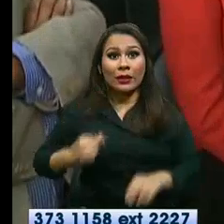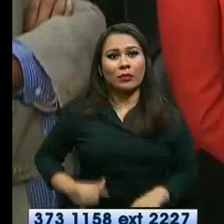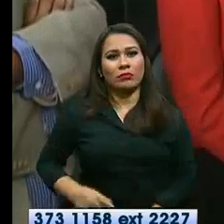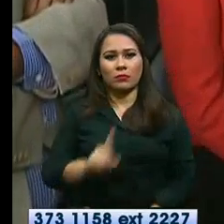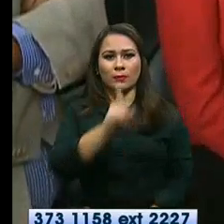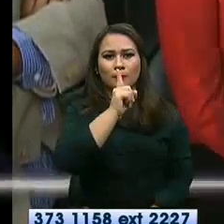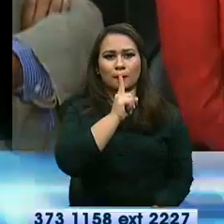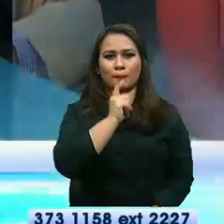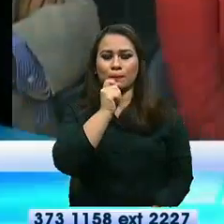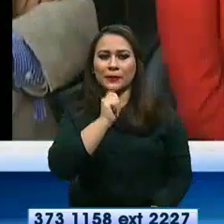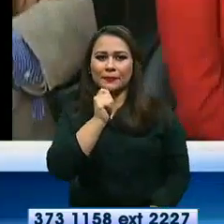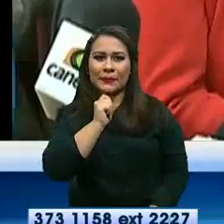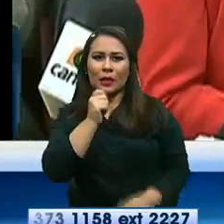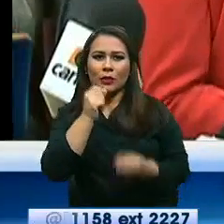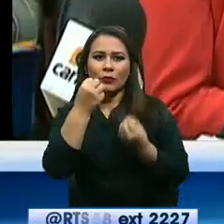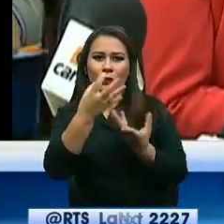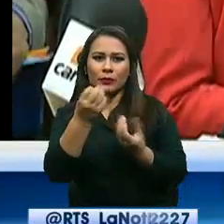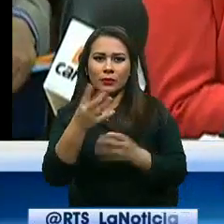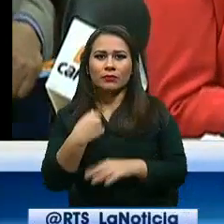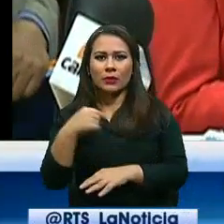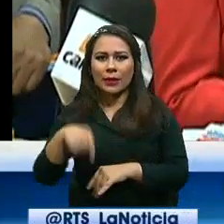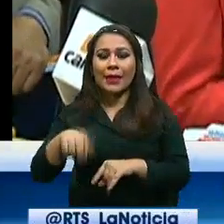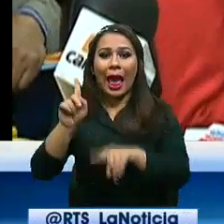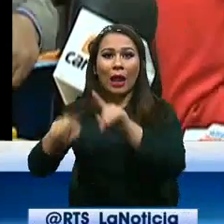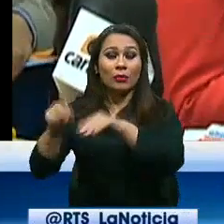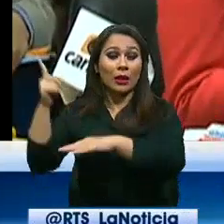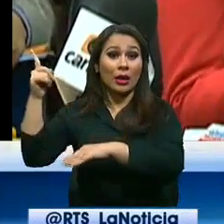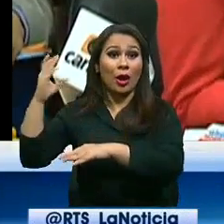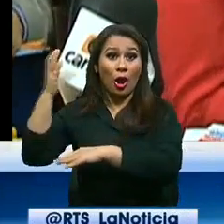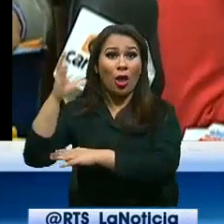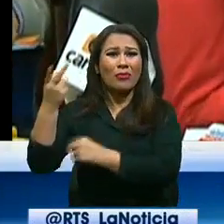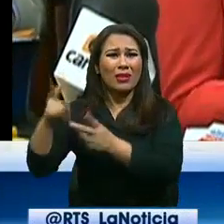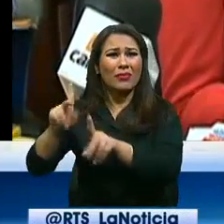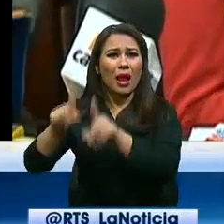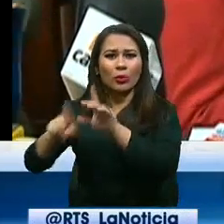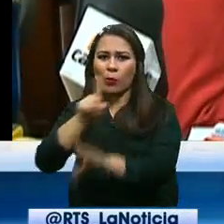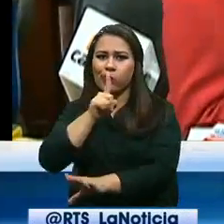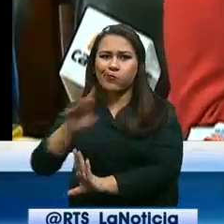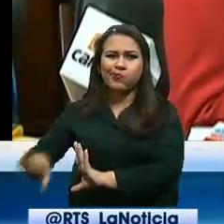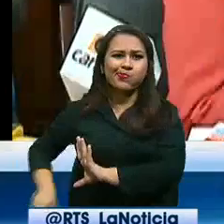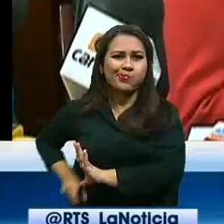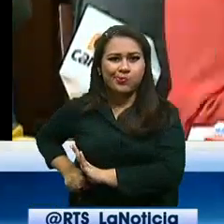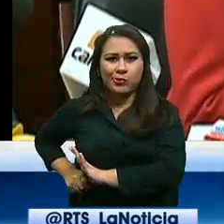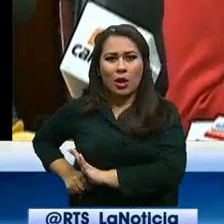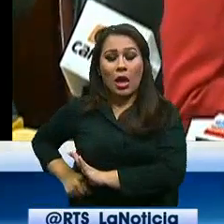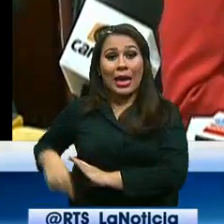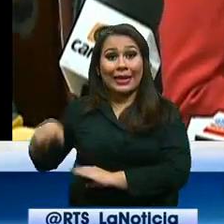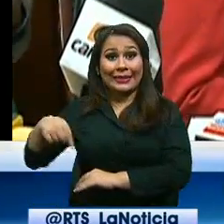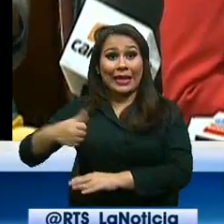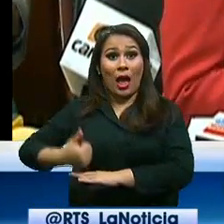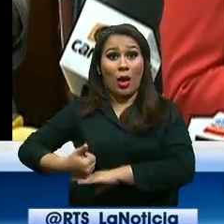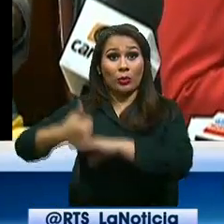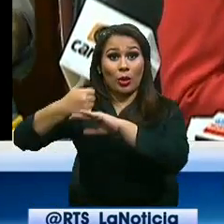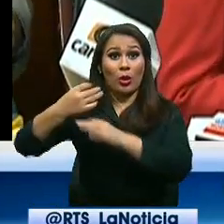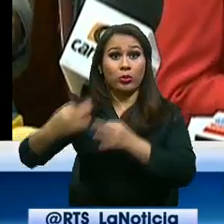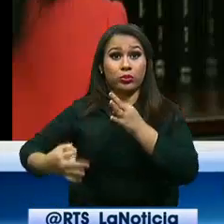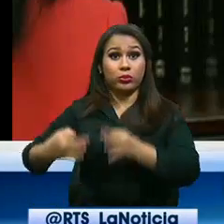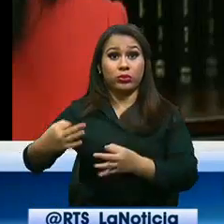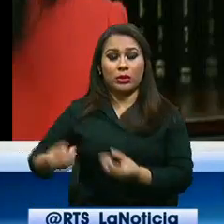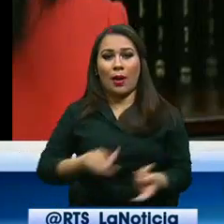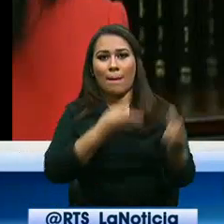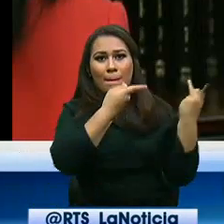Colombia también se realizan indagaciones en contra de varios altos funcionarios. El fiscal anuncia que las autoridades judiciales están a punto de actuar.